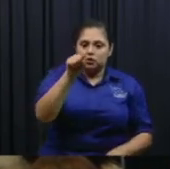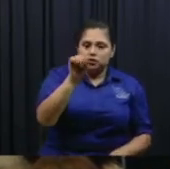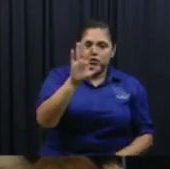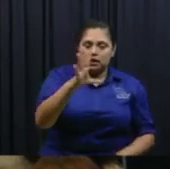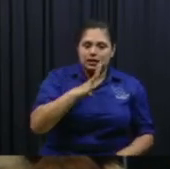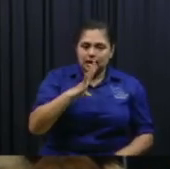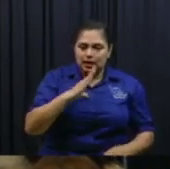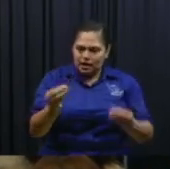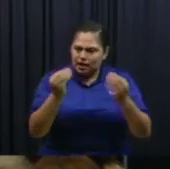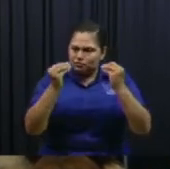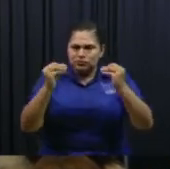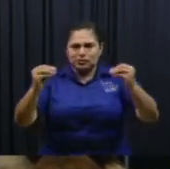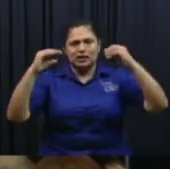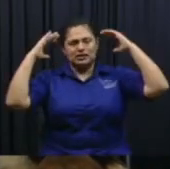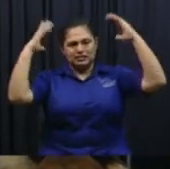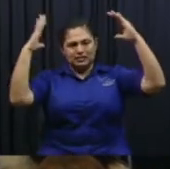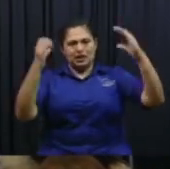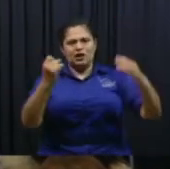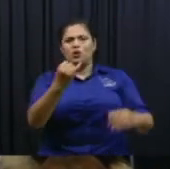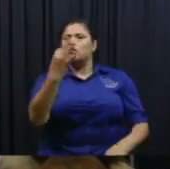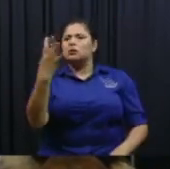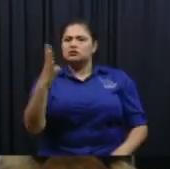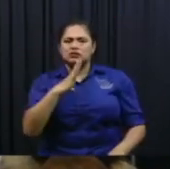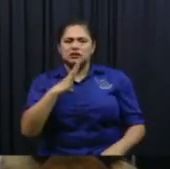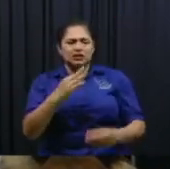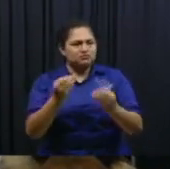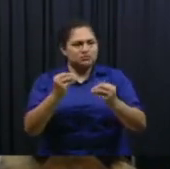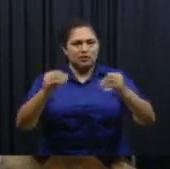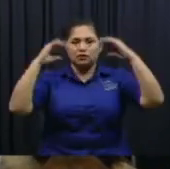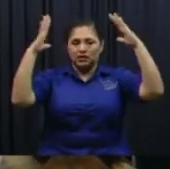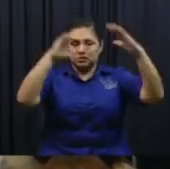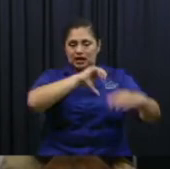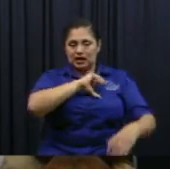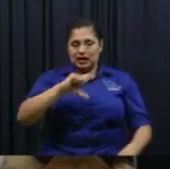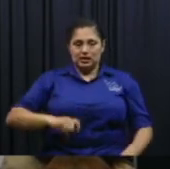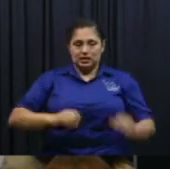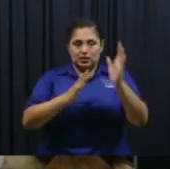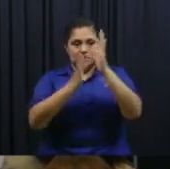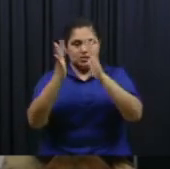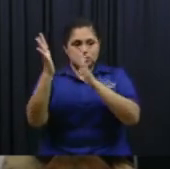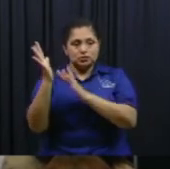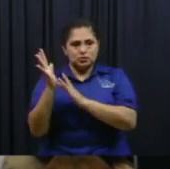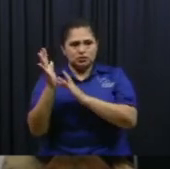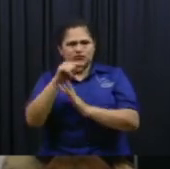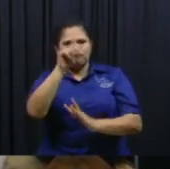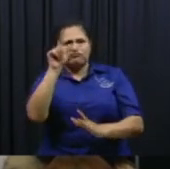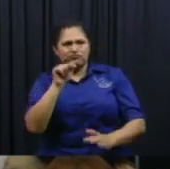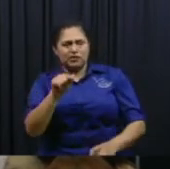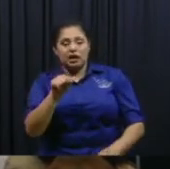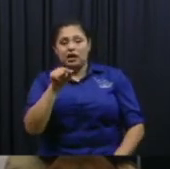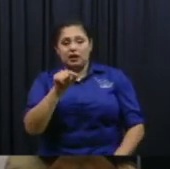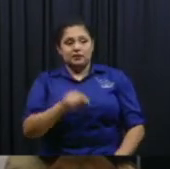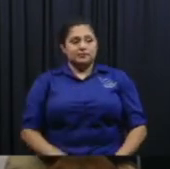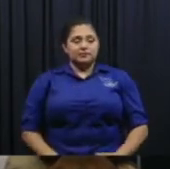tienen abundancia en Cristo Jesús Okay si yo sé que es cierto lo que me acabas de decir que tienes abundancia pero